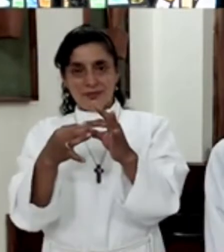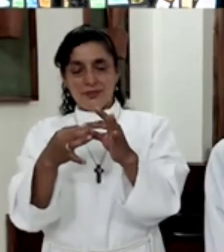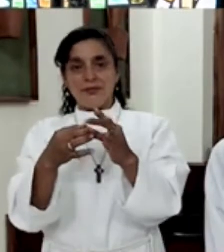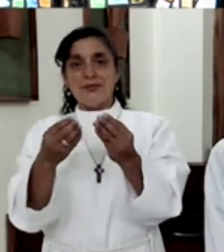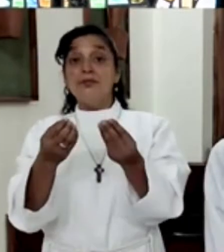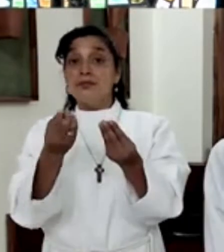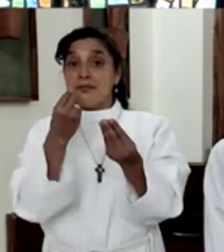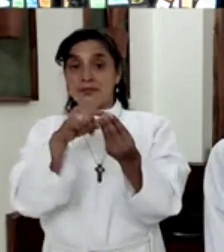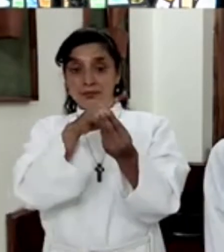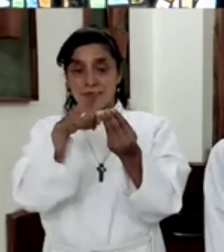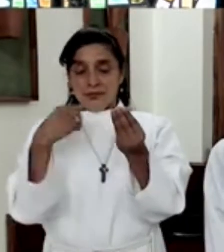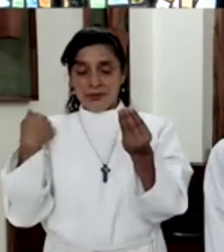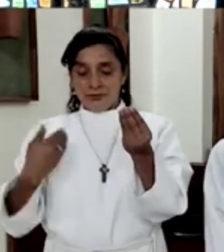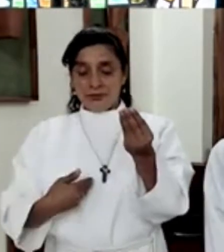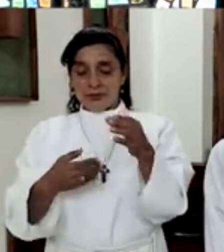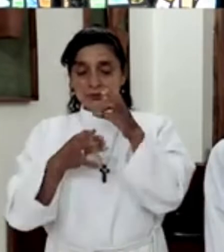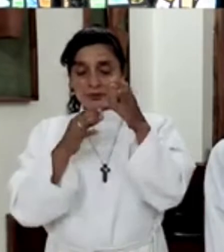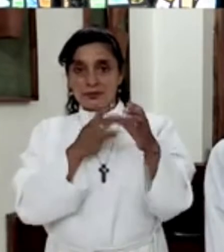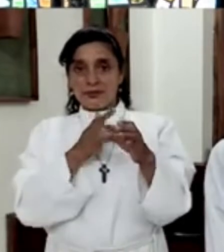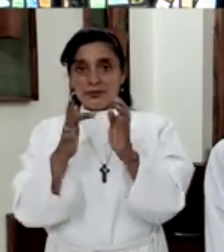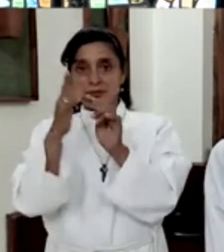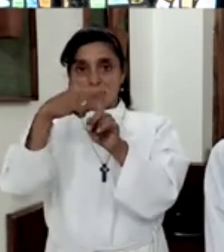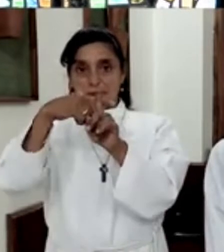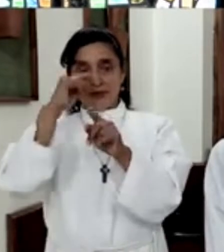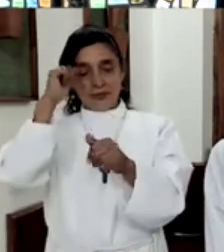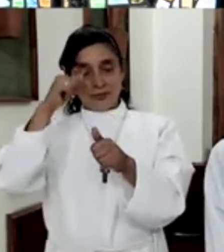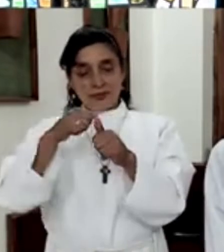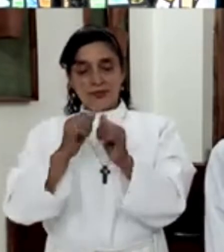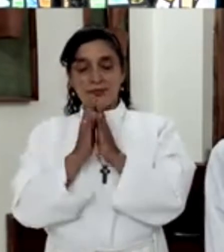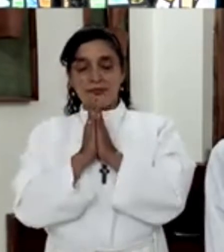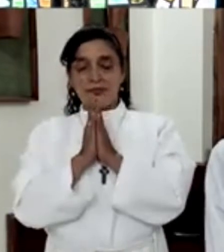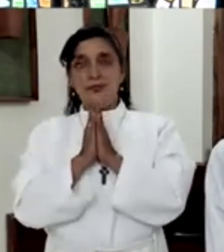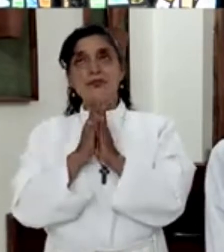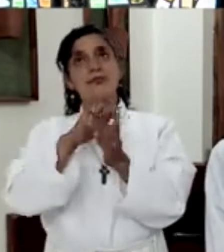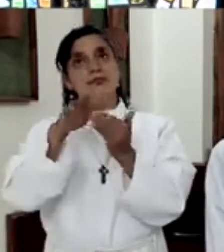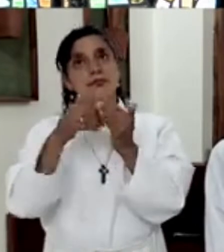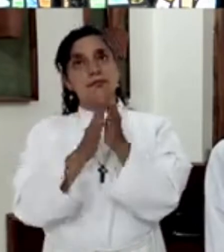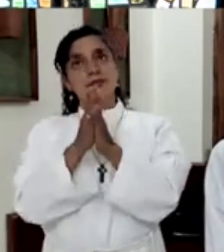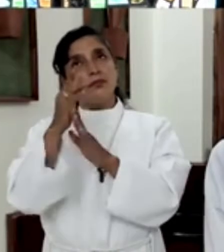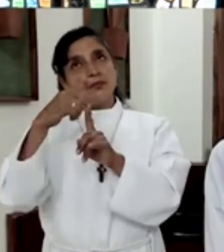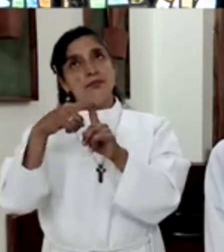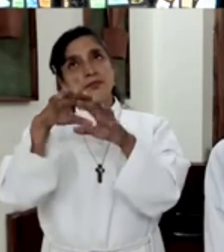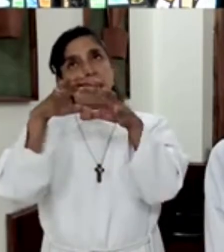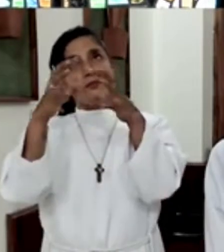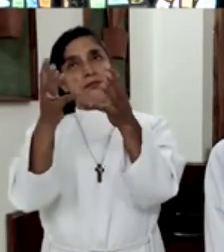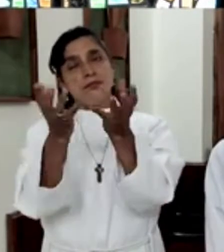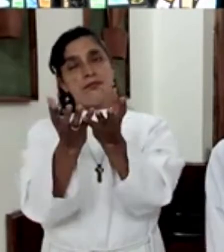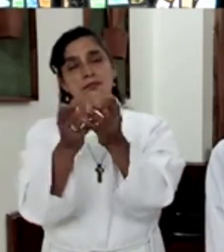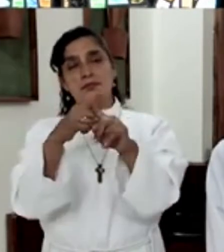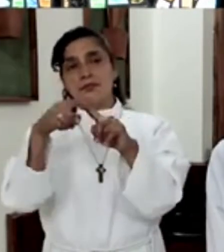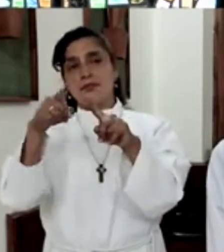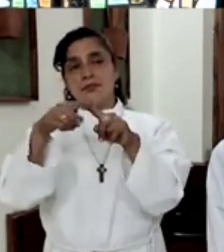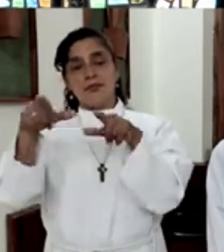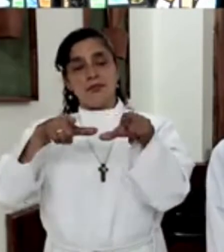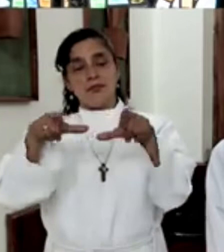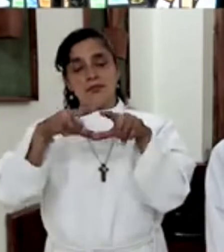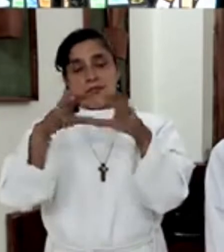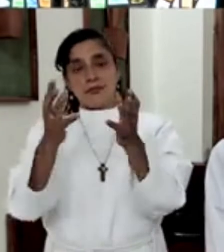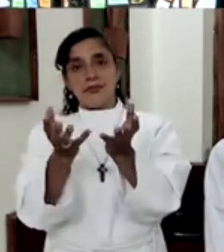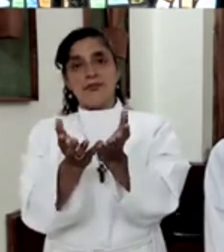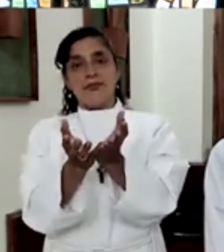participamos del cuerpo y la sangre de Cristo. Acuérdate, Señor, de tu Iglesia extendida por toda la